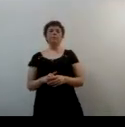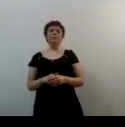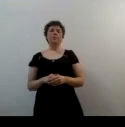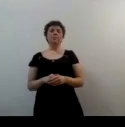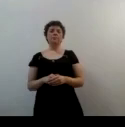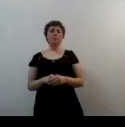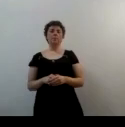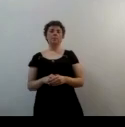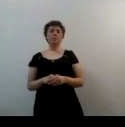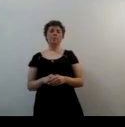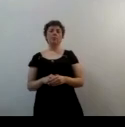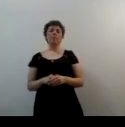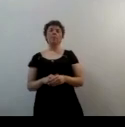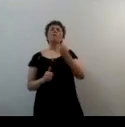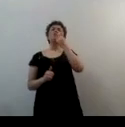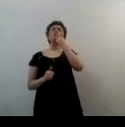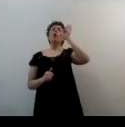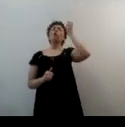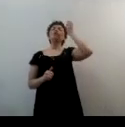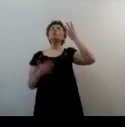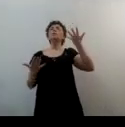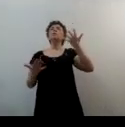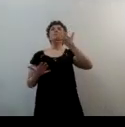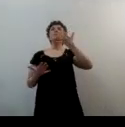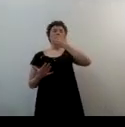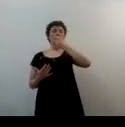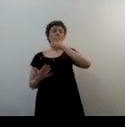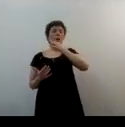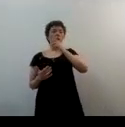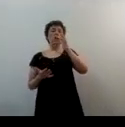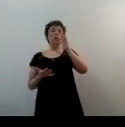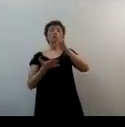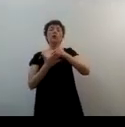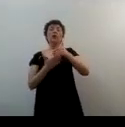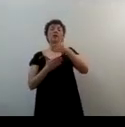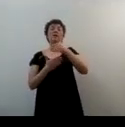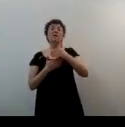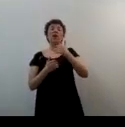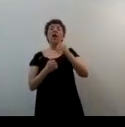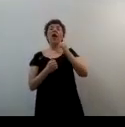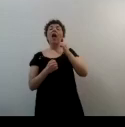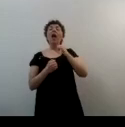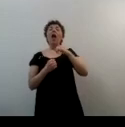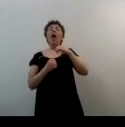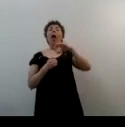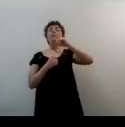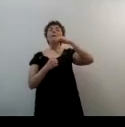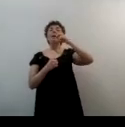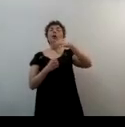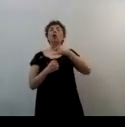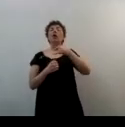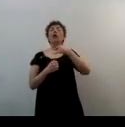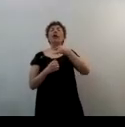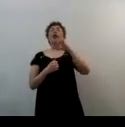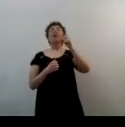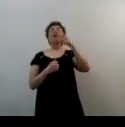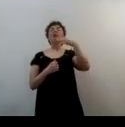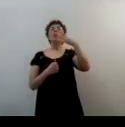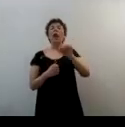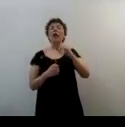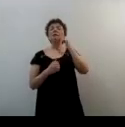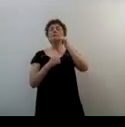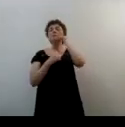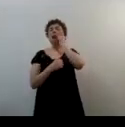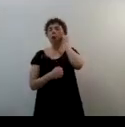Y luego más frutas. Pues, por ejemplo, ahora viene temporada de albaricoques, ciruelas, melocotón. Yo algunos ya he comprado y están